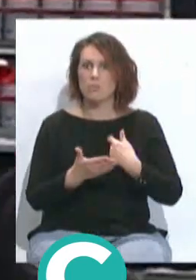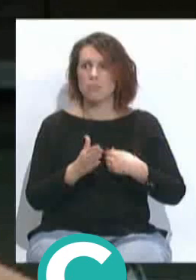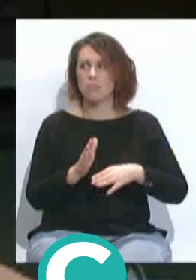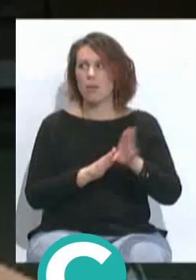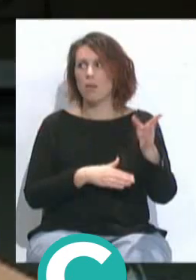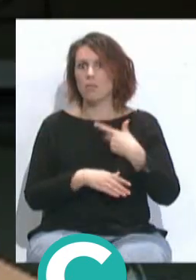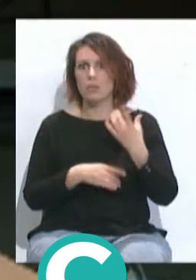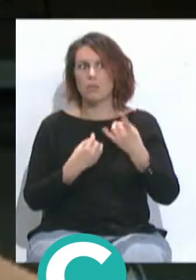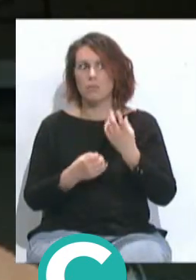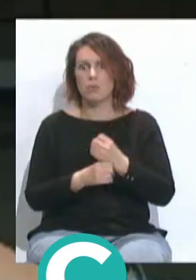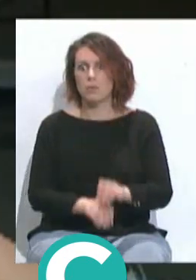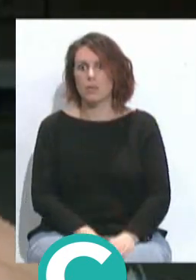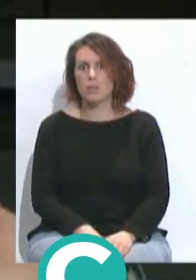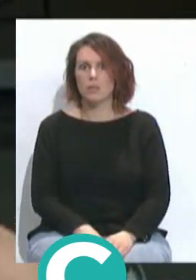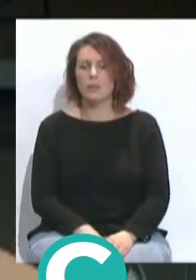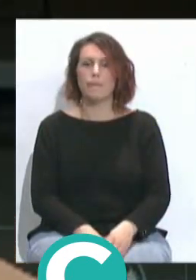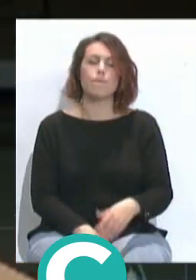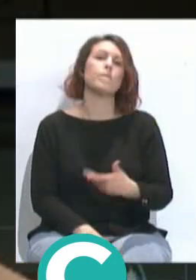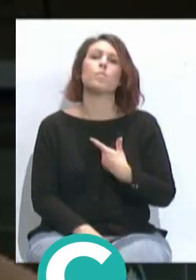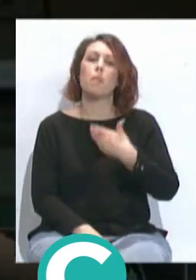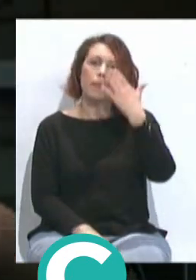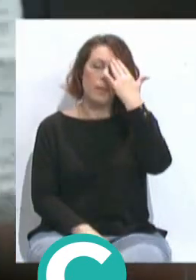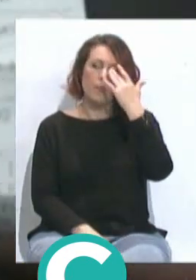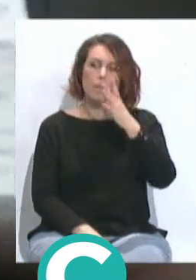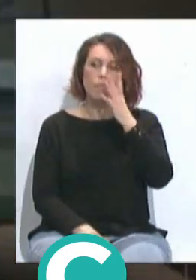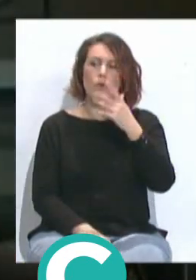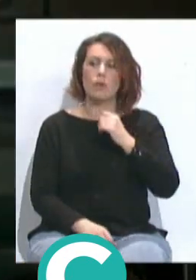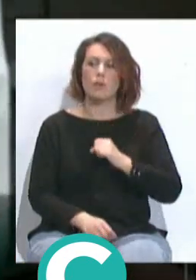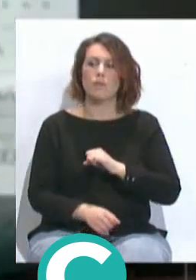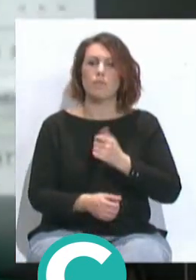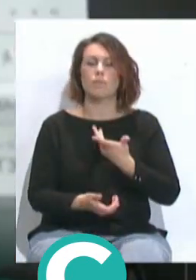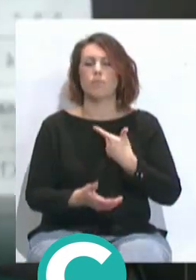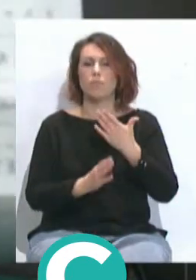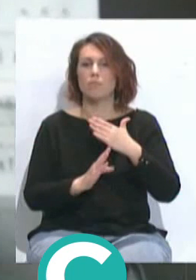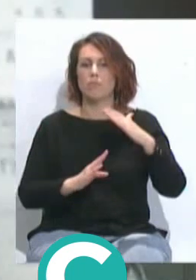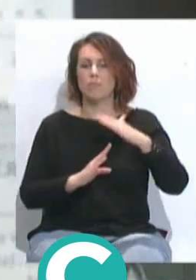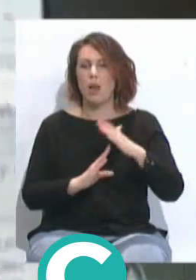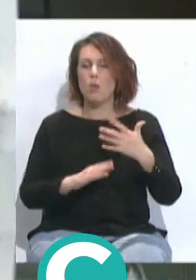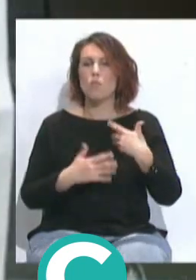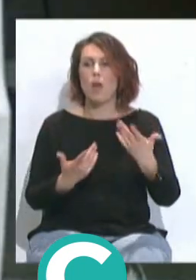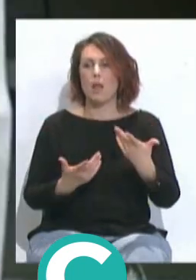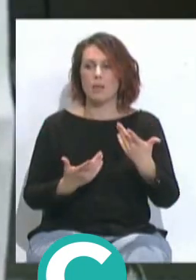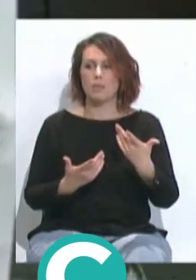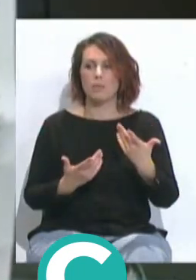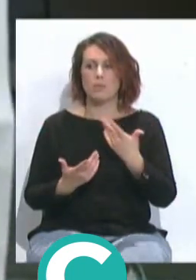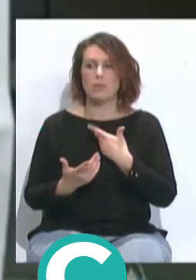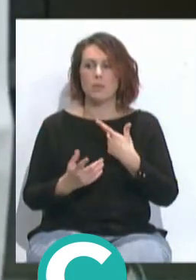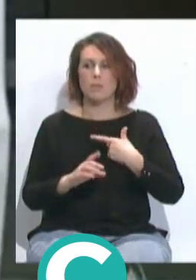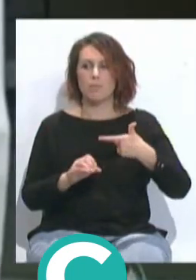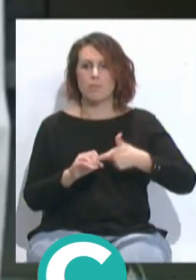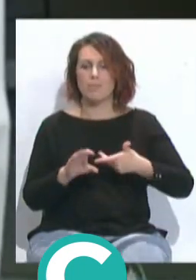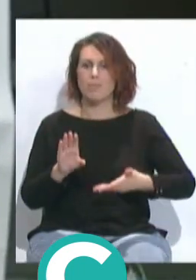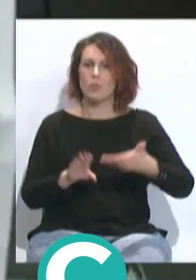inviable su actividad el mayor principal motivo del paro aquí tenéis ha subido el